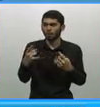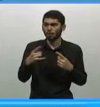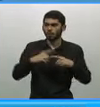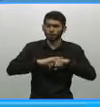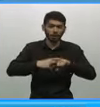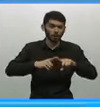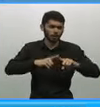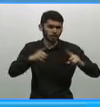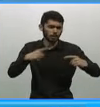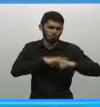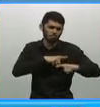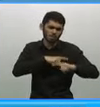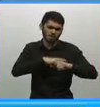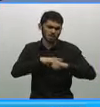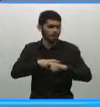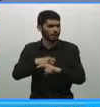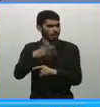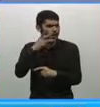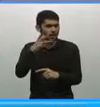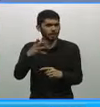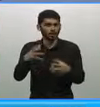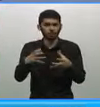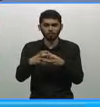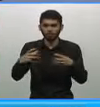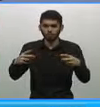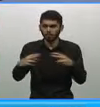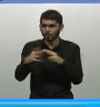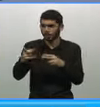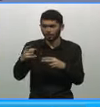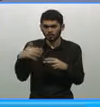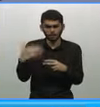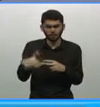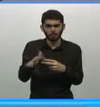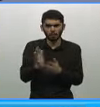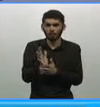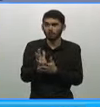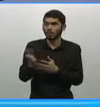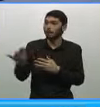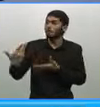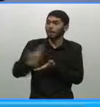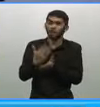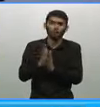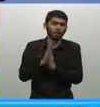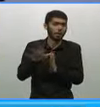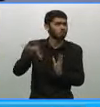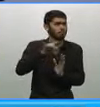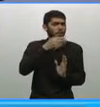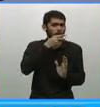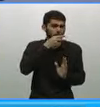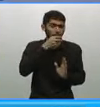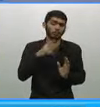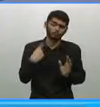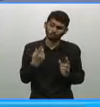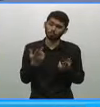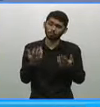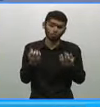probablemente, y entonces nos pareció que era prudente acompañar este pedido que hizo el Paris Saint-Germain, que no es bajo ningún punto